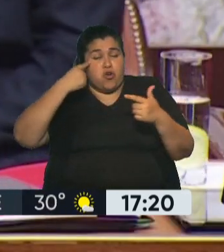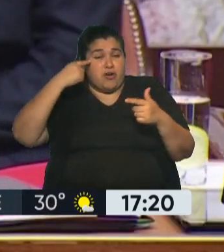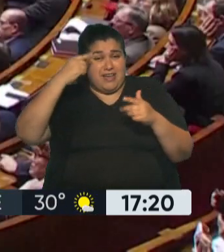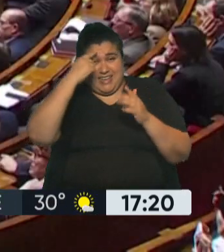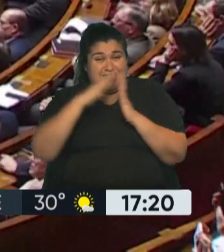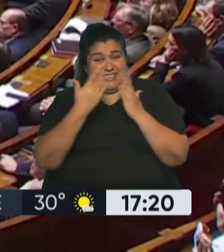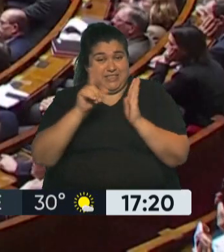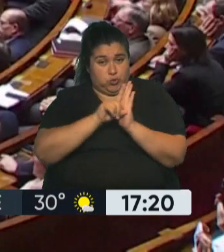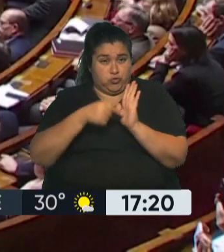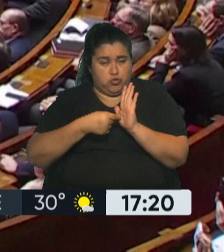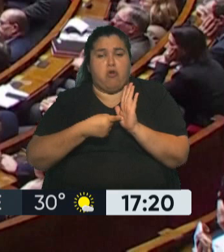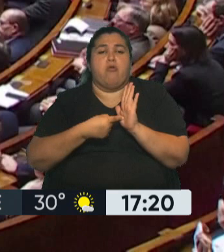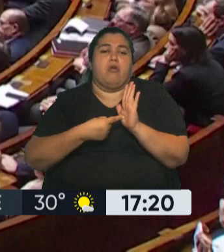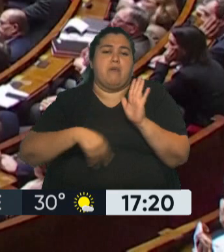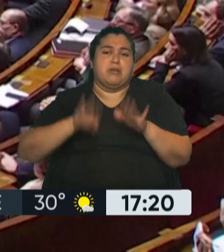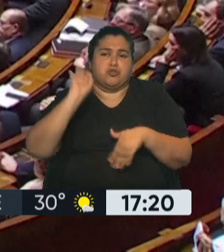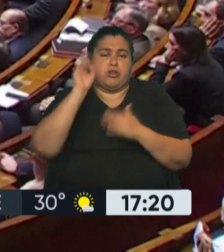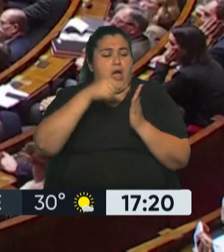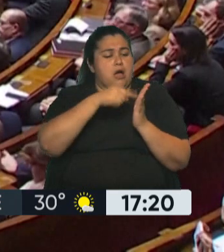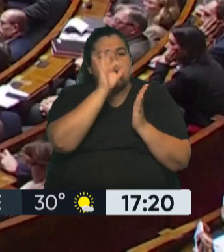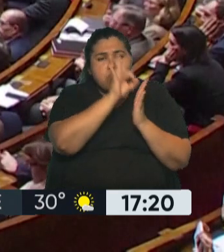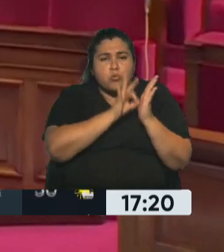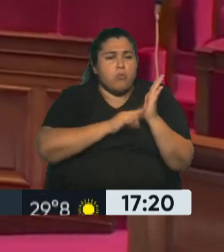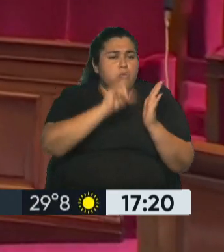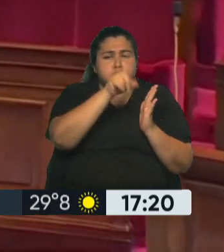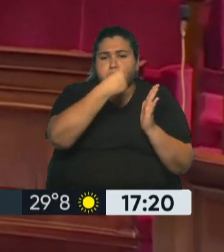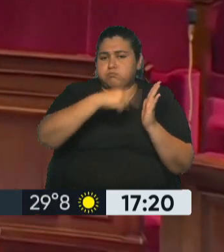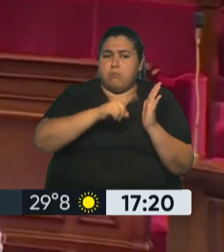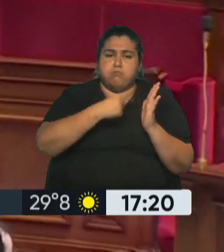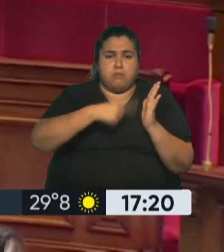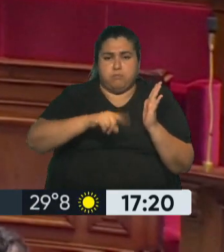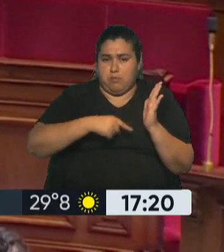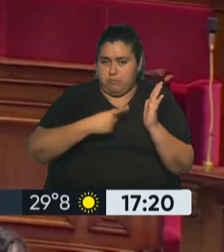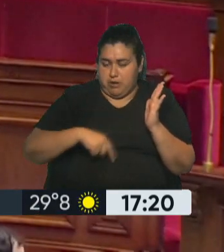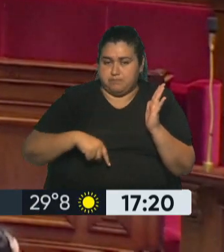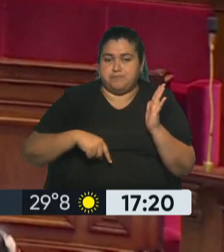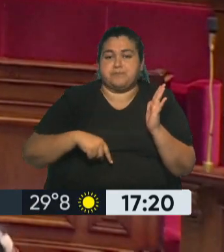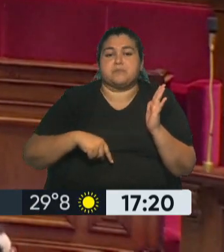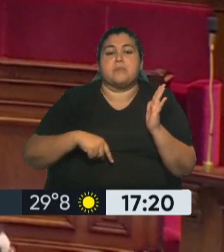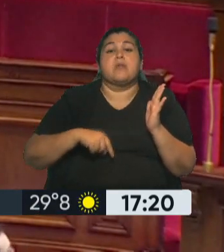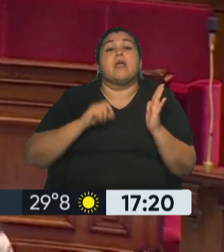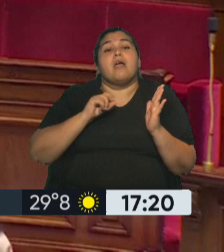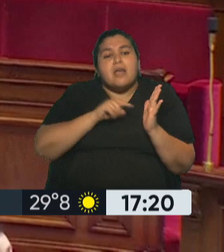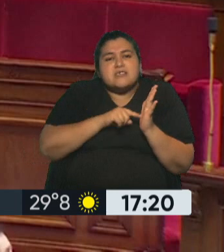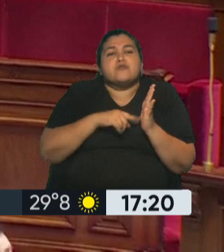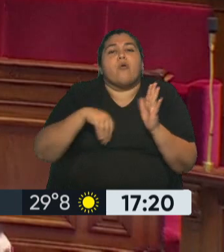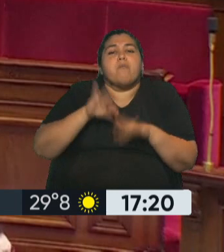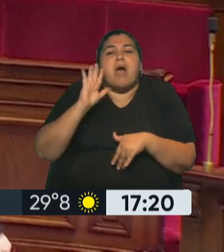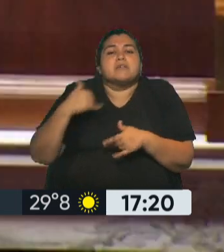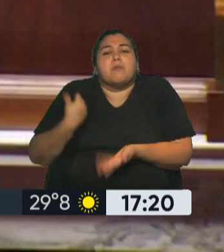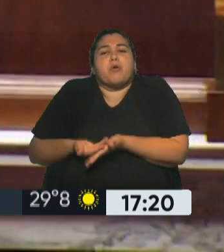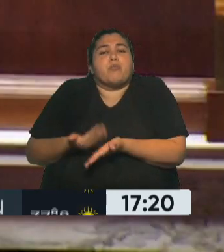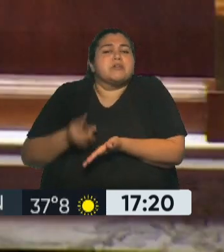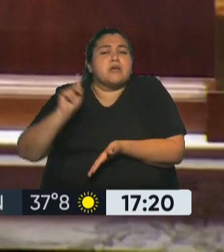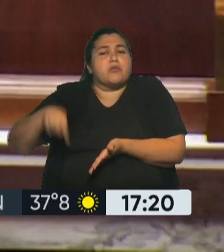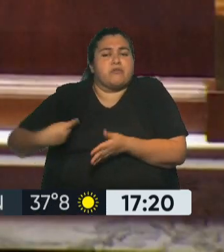vetó en gran parte estas nuevas o esta introducción de nuevas medidas a la ley impulsadas sobre todo por la extrema derecha. Y de la